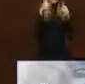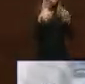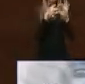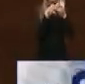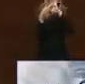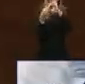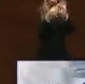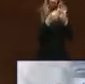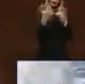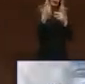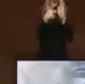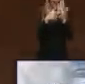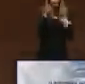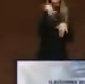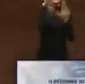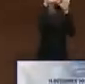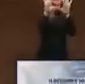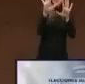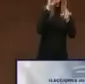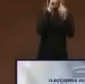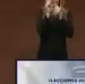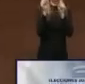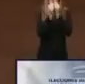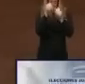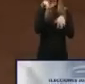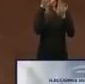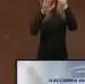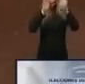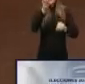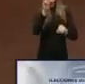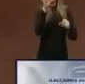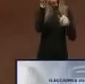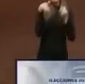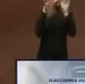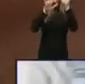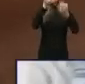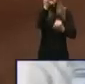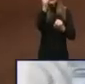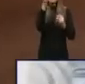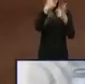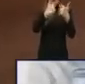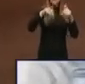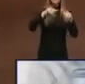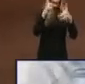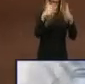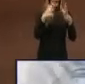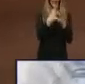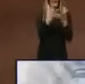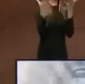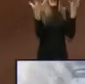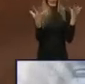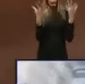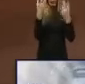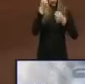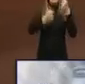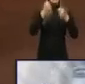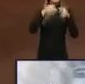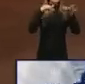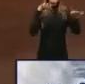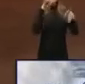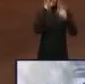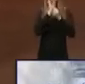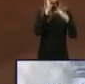zona 10 con la zona 13, con la zona 14. Es un lugar de confluencia vehicular en donde también ya